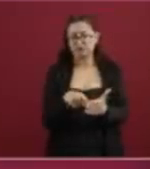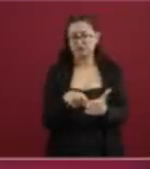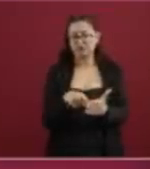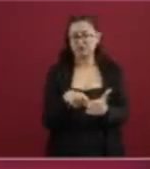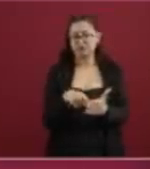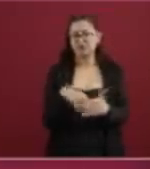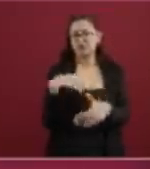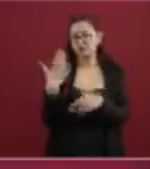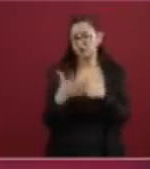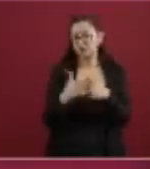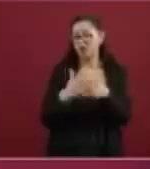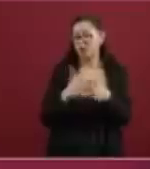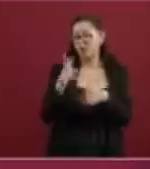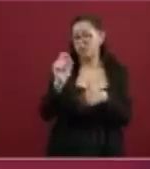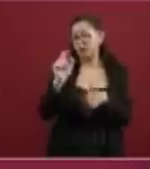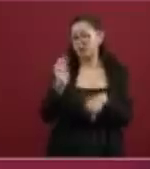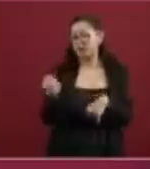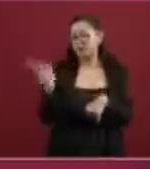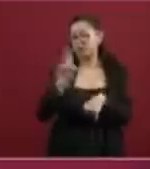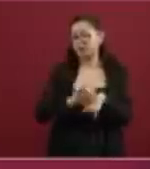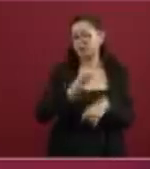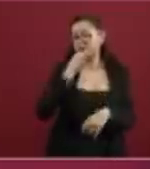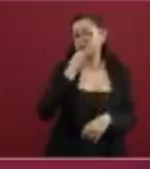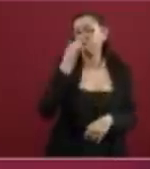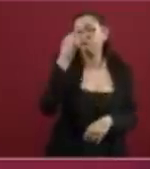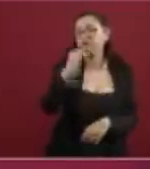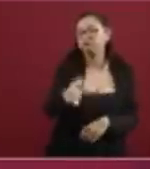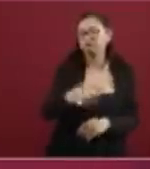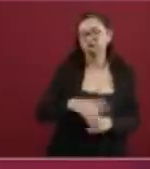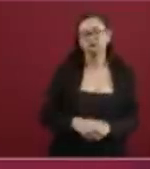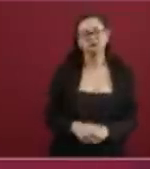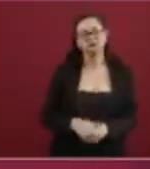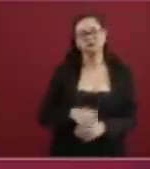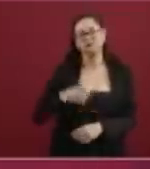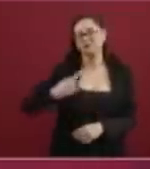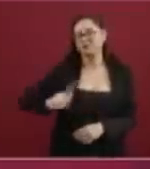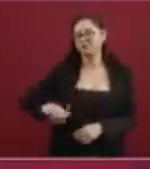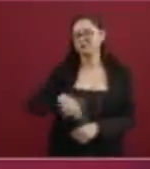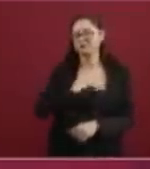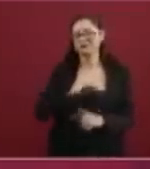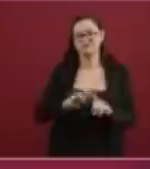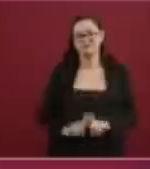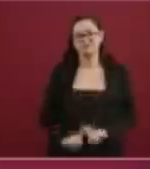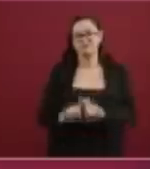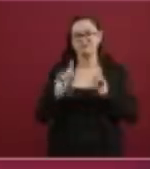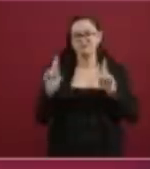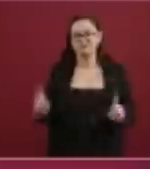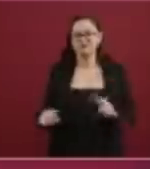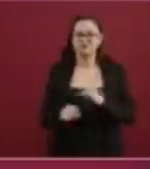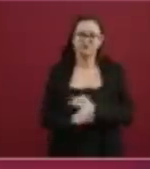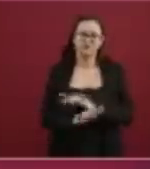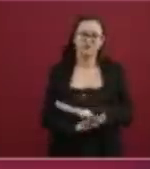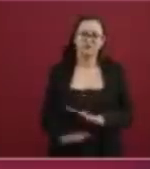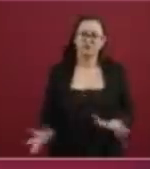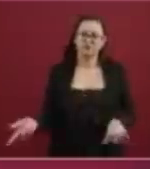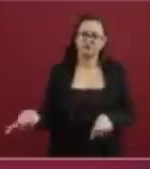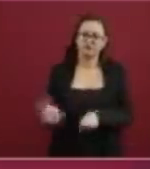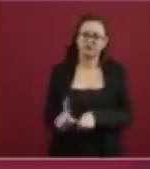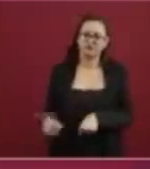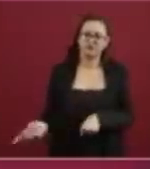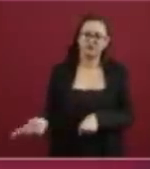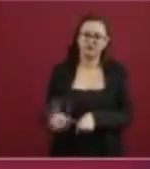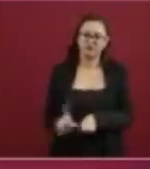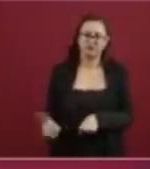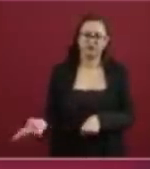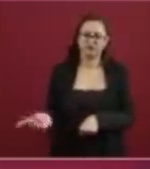en 20 días. Nosotros estamos teniendo información diaria,